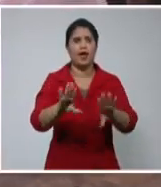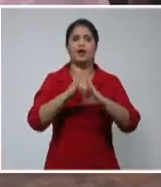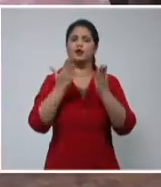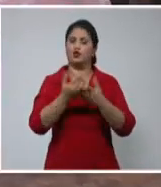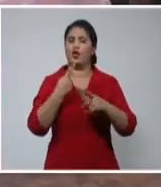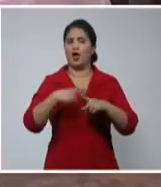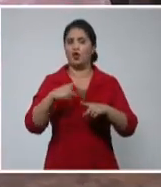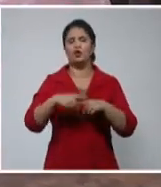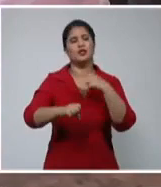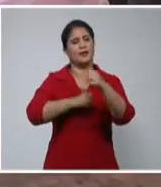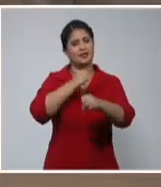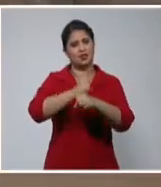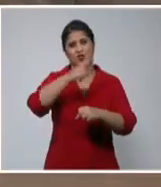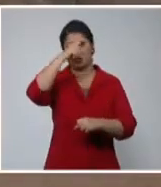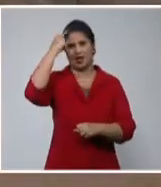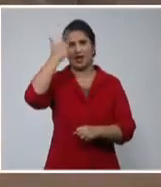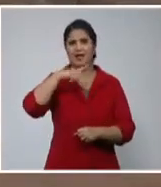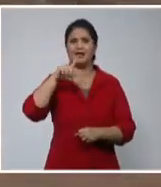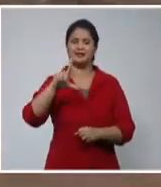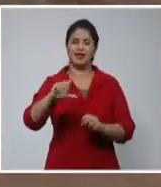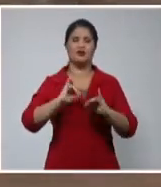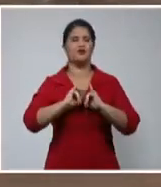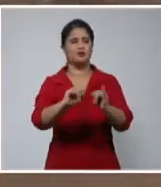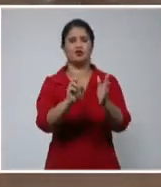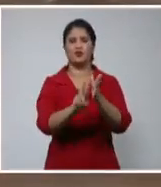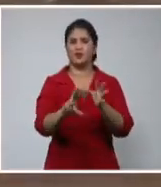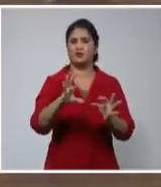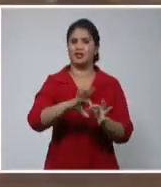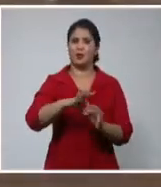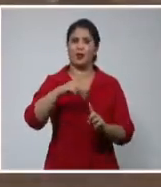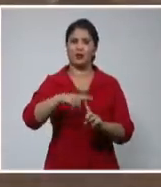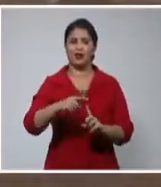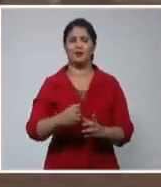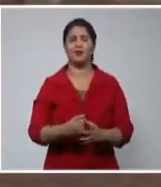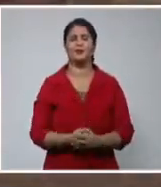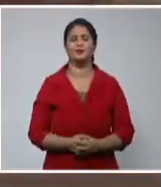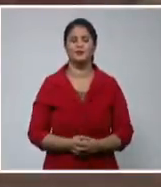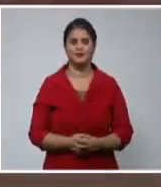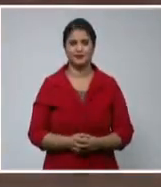Desde Guantánamo, Sándor Corbeira y Miguel Reyes, Sistema Informativo de la Televisión Cubana.